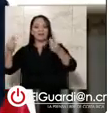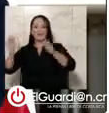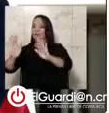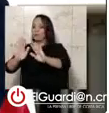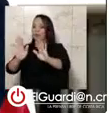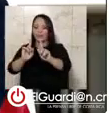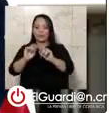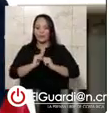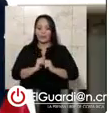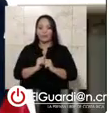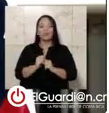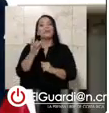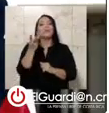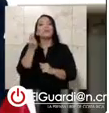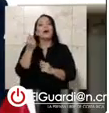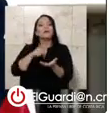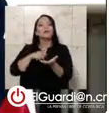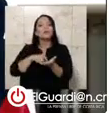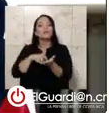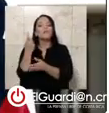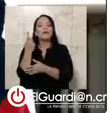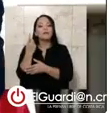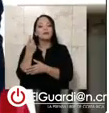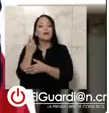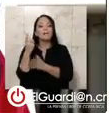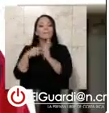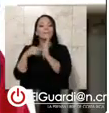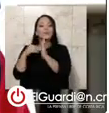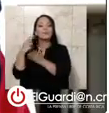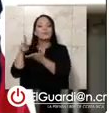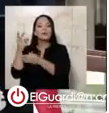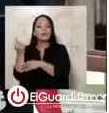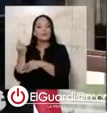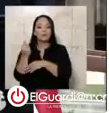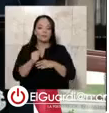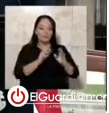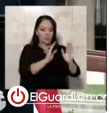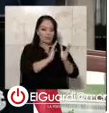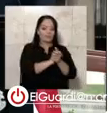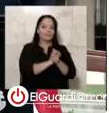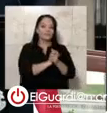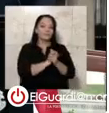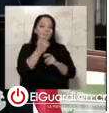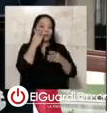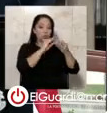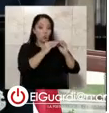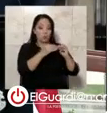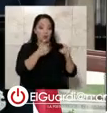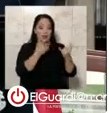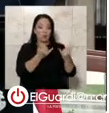el saldo de la deuda, ¿cuántos miles de millones nos queda por pagar? A ver, en las cifras que tenemos